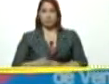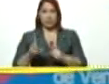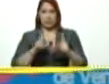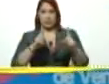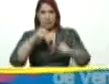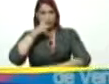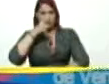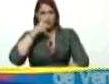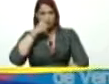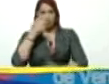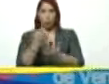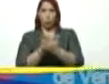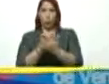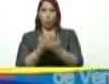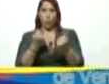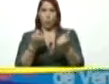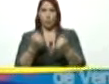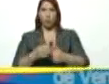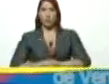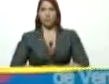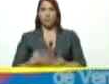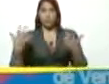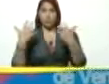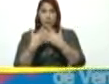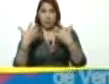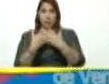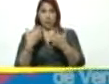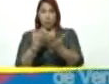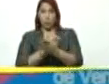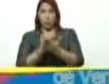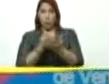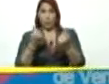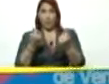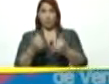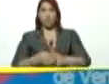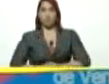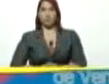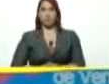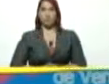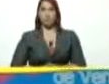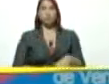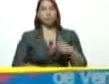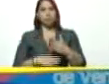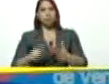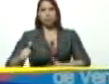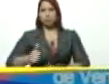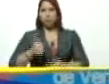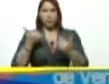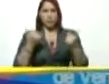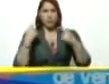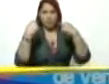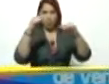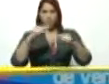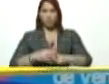económico, de guerra económica. Vamos a aprovechar esta